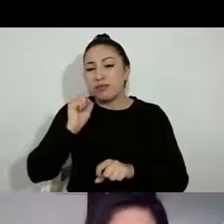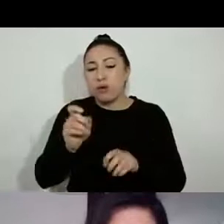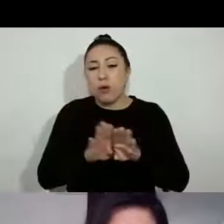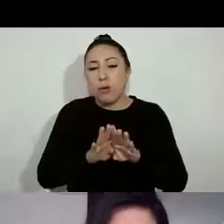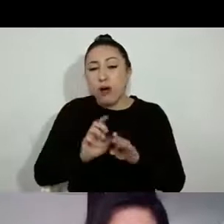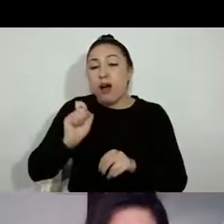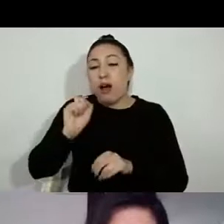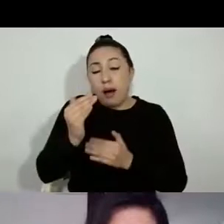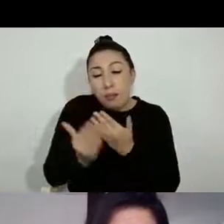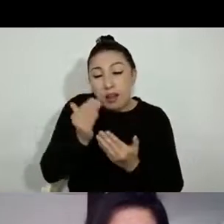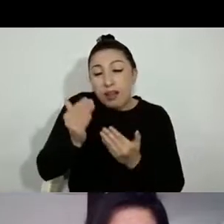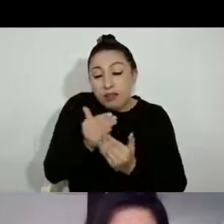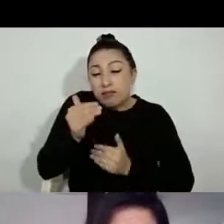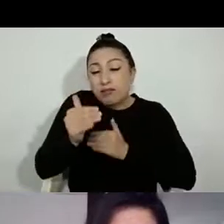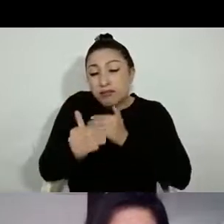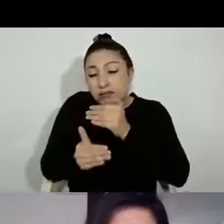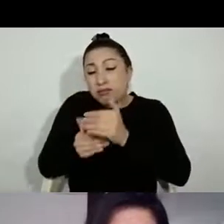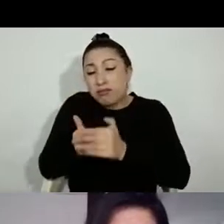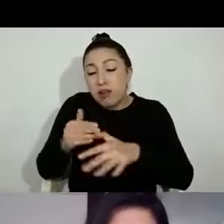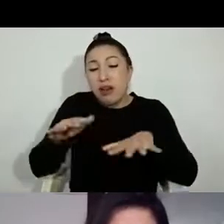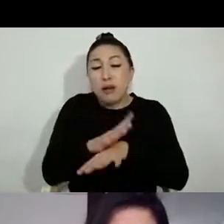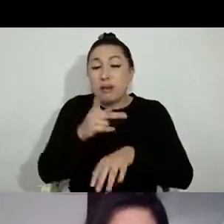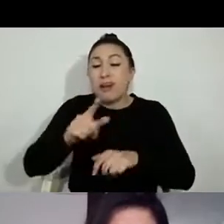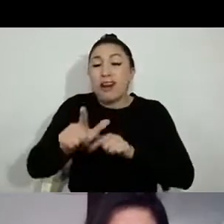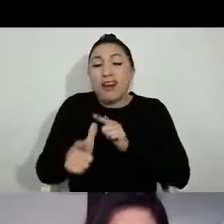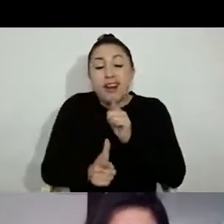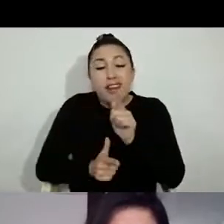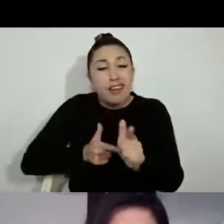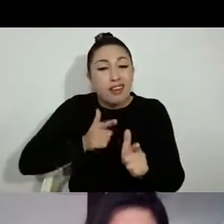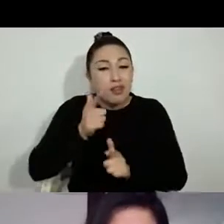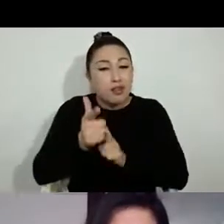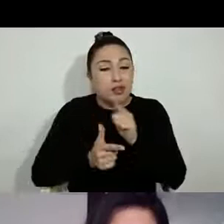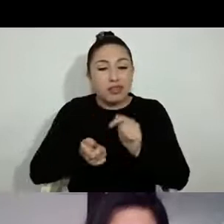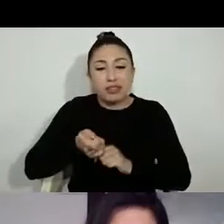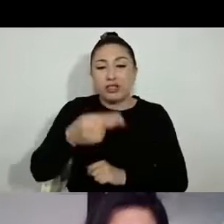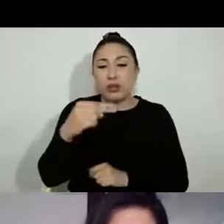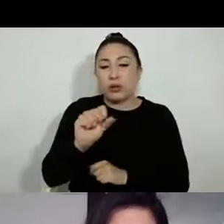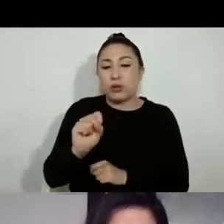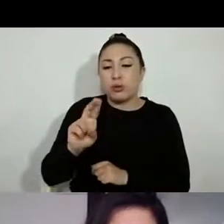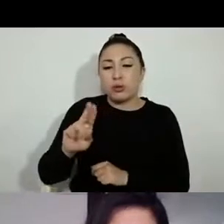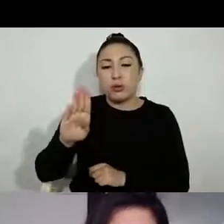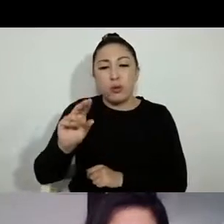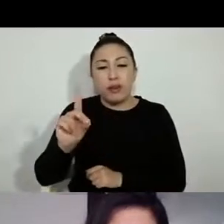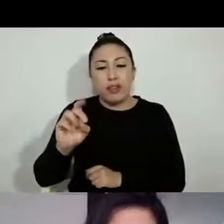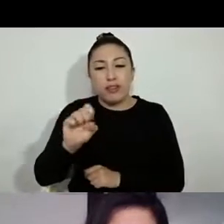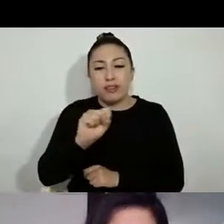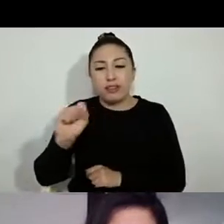ser que el subdesarrollo ya es un estigma de esencia